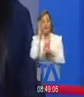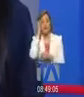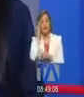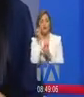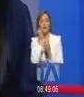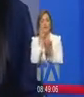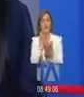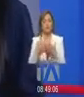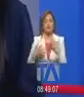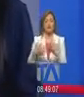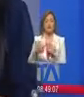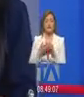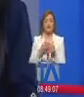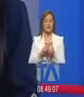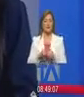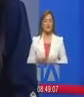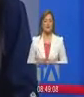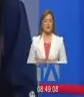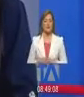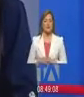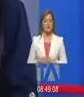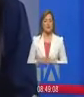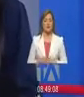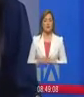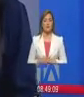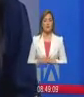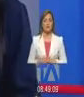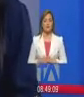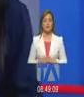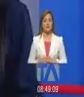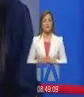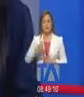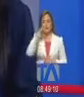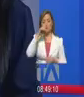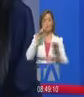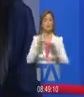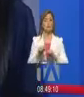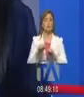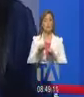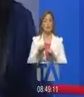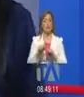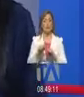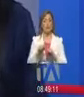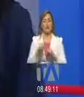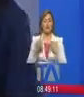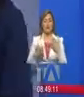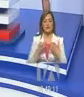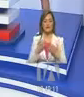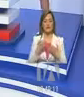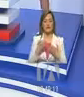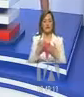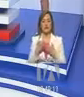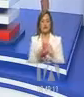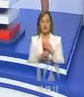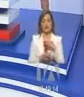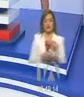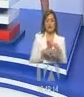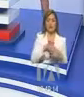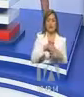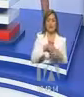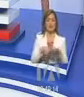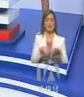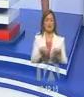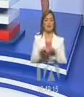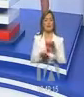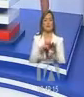preocupación o malestar que tengan. Esto sin duda ayudará a que ellos puedan canalizar mucho mejor sus emociones. Steffi, ¿qué dicen los especialistas?